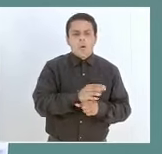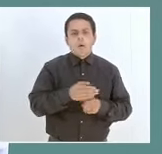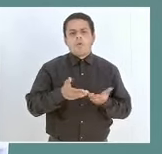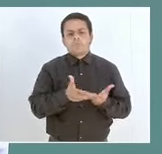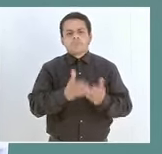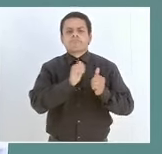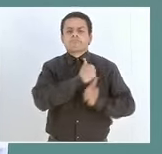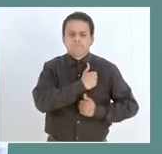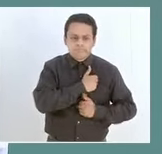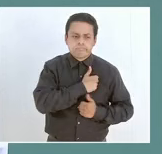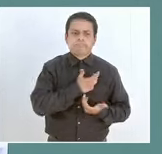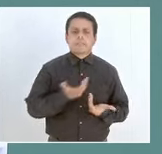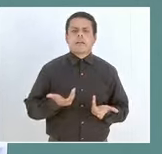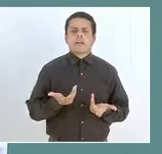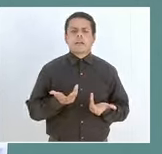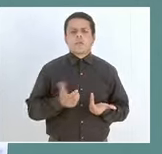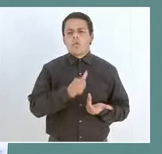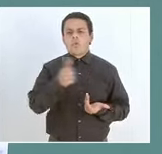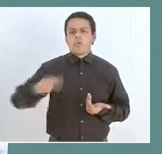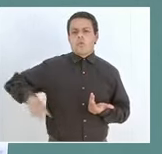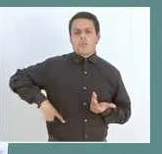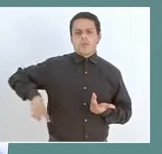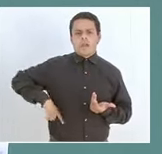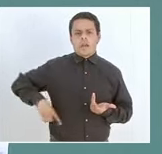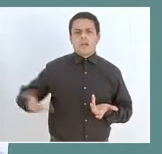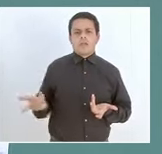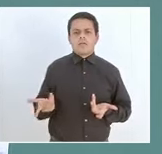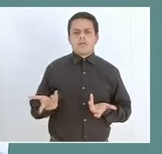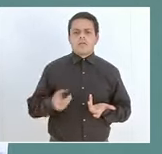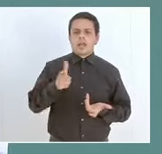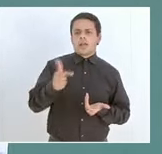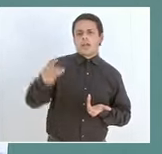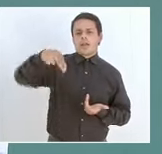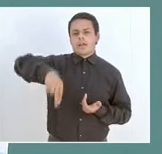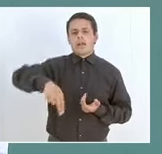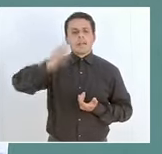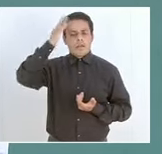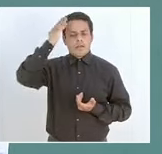Gobernación, el comandante de la Guardia Nacional,